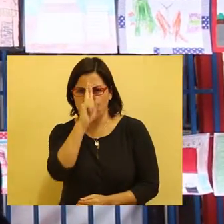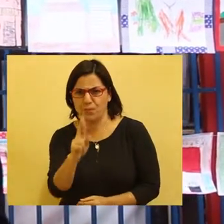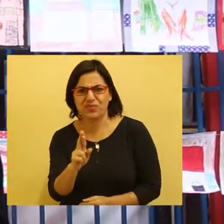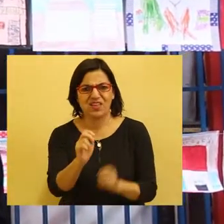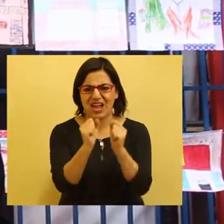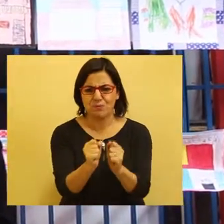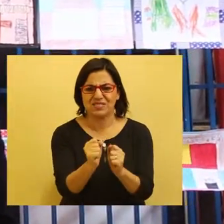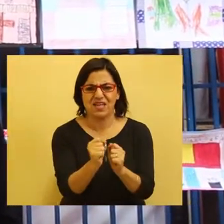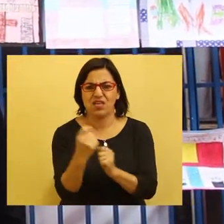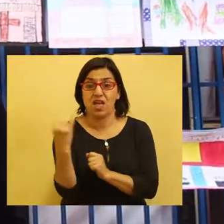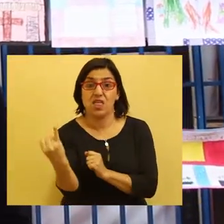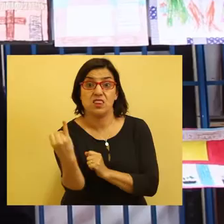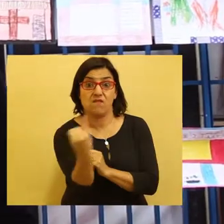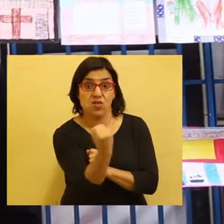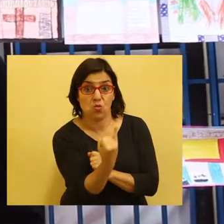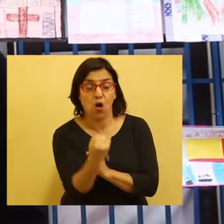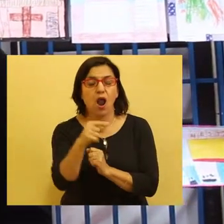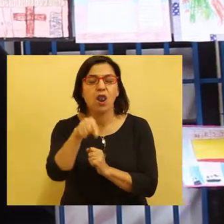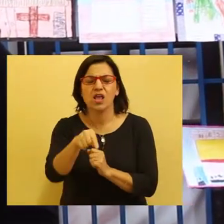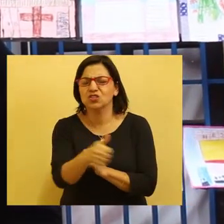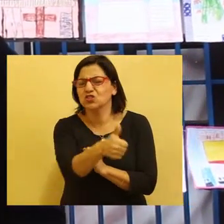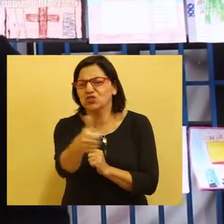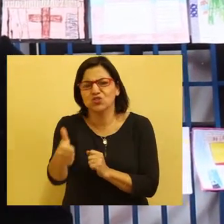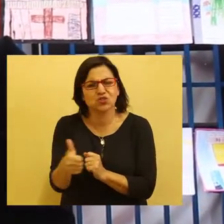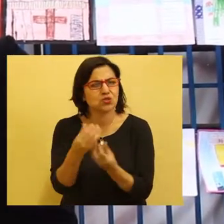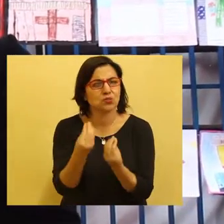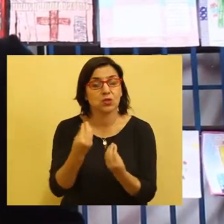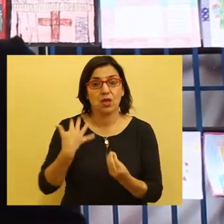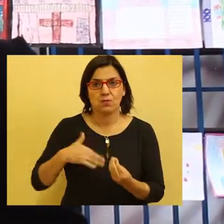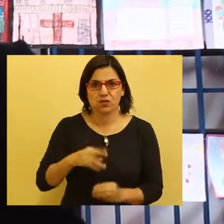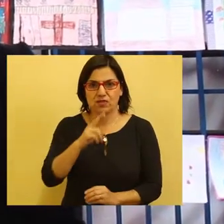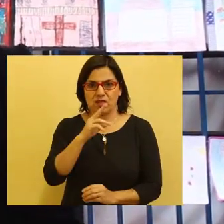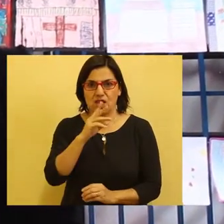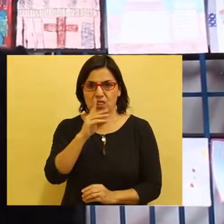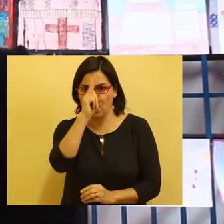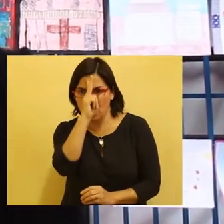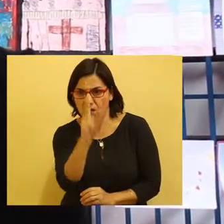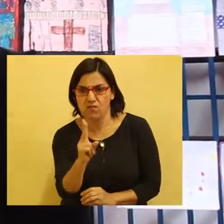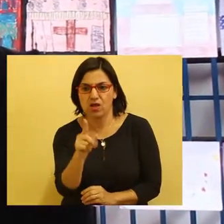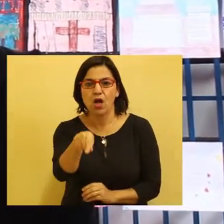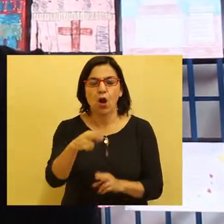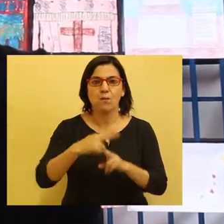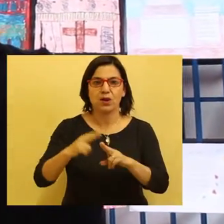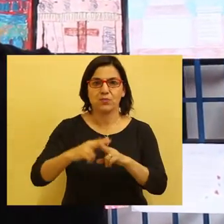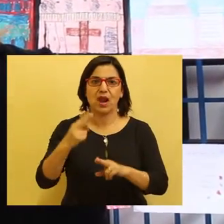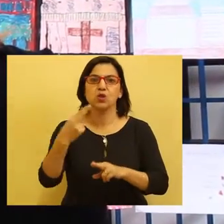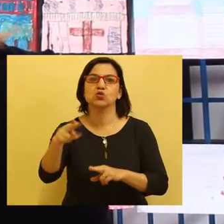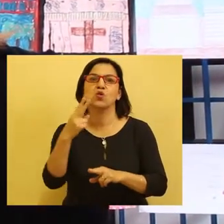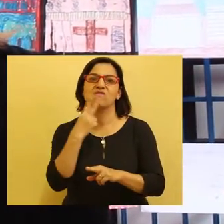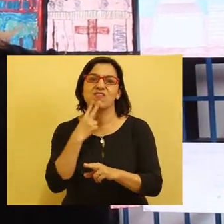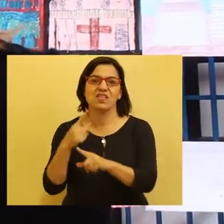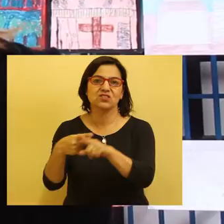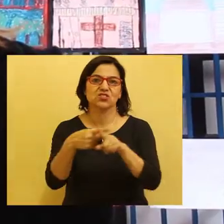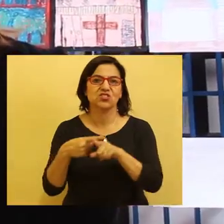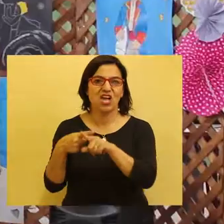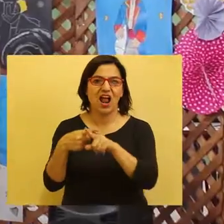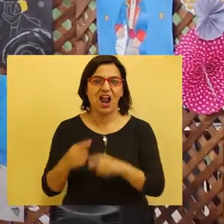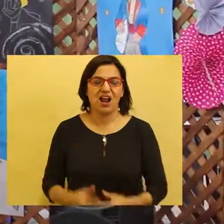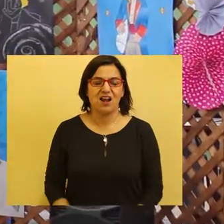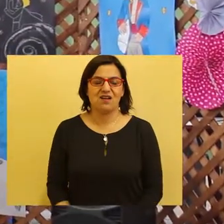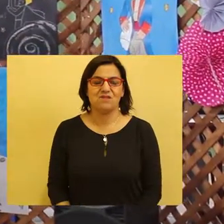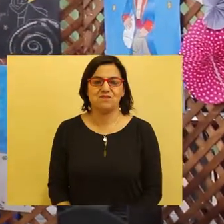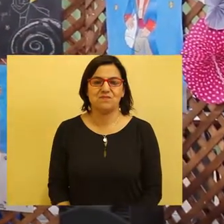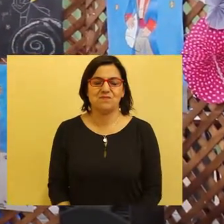todos se les respeta sus capacidades individuales de aprendizaje, todos son valorados, dignificados para prepararlos en la vida social.